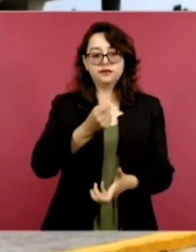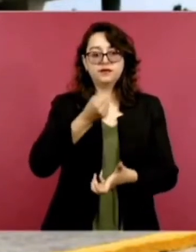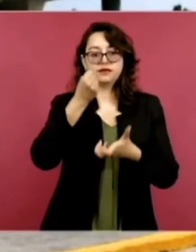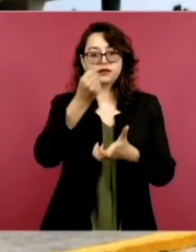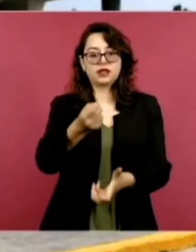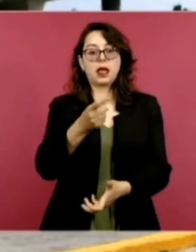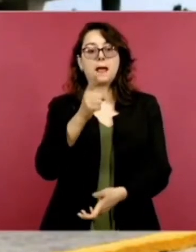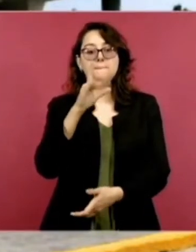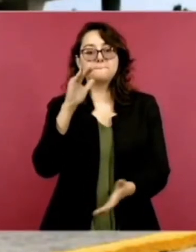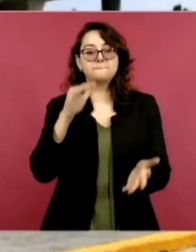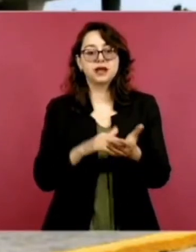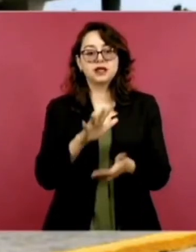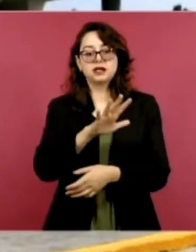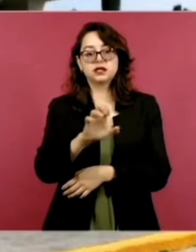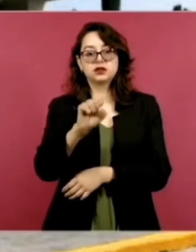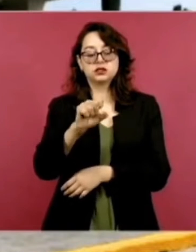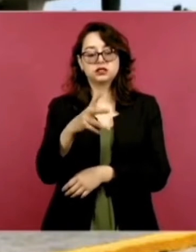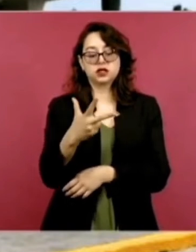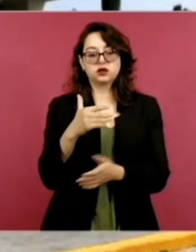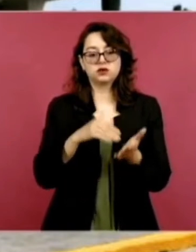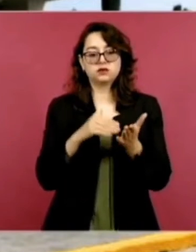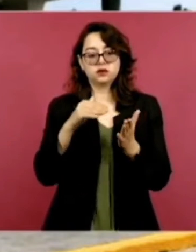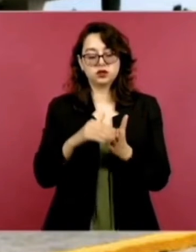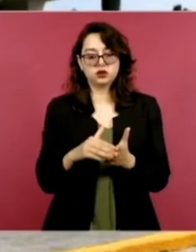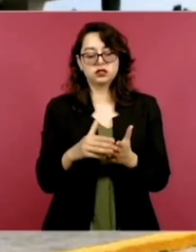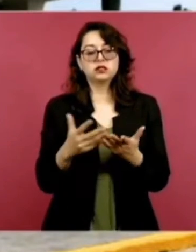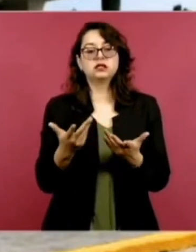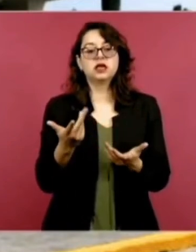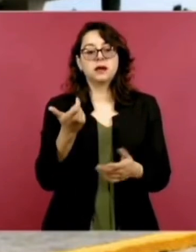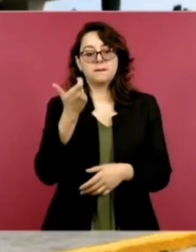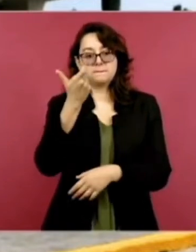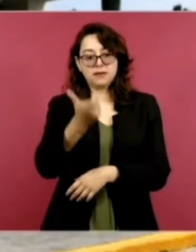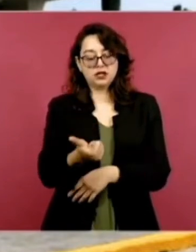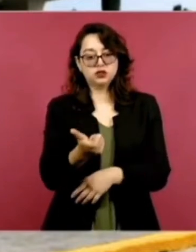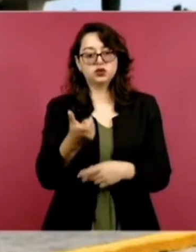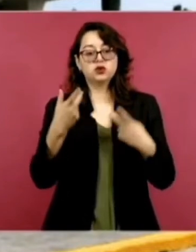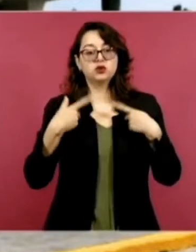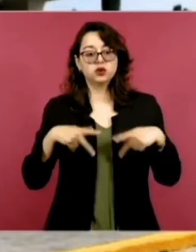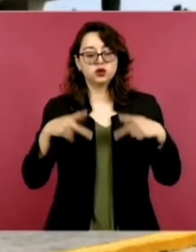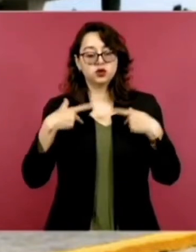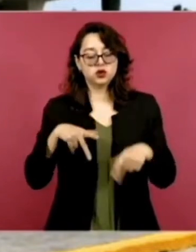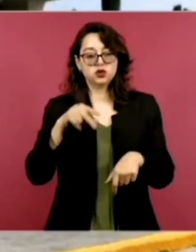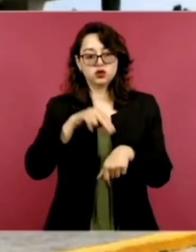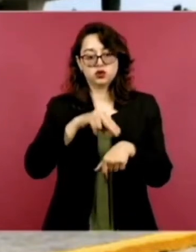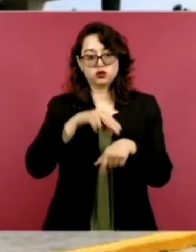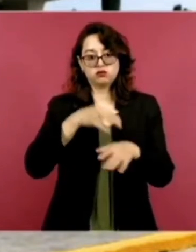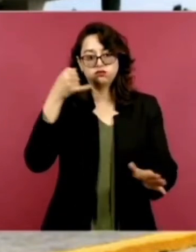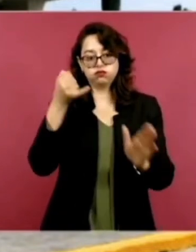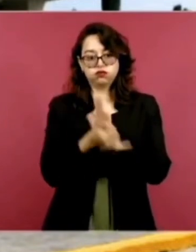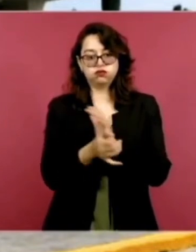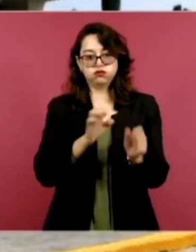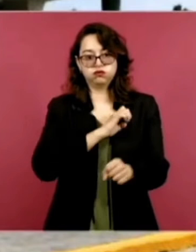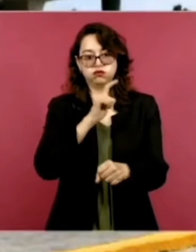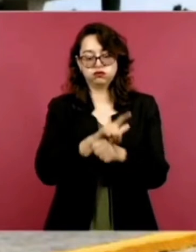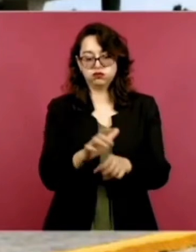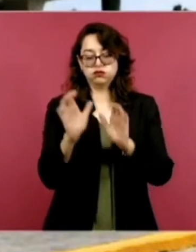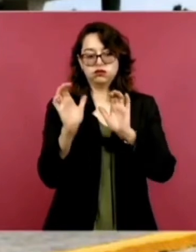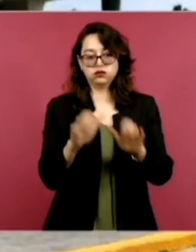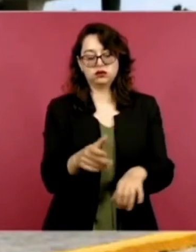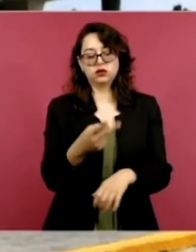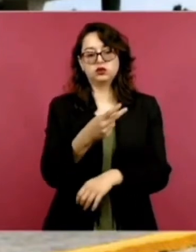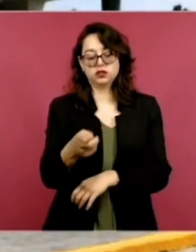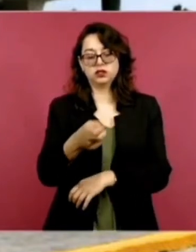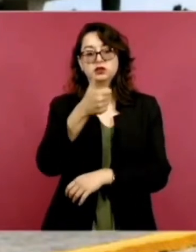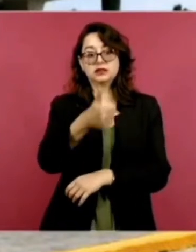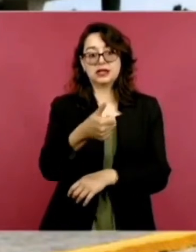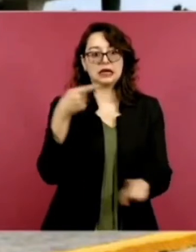de pesos. A la fecha se han sumado 206 especialistas. Tamaulipas es quizá de los estados en donde hay un reto más grande de echar a andar